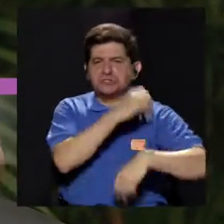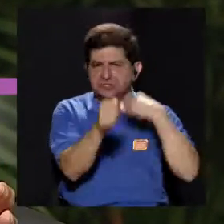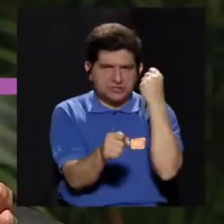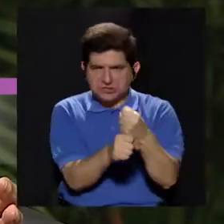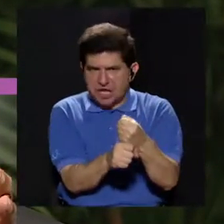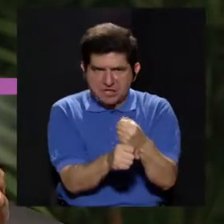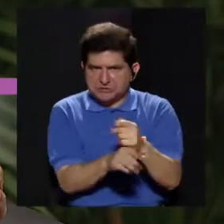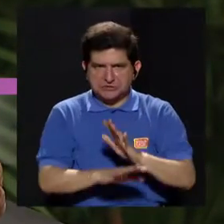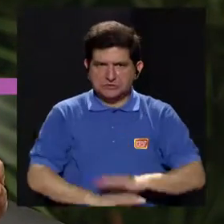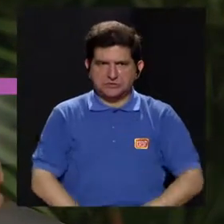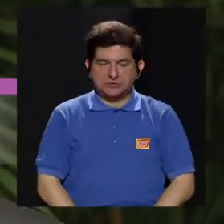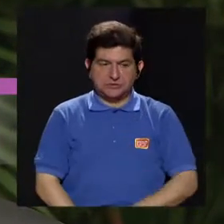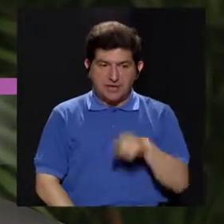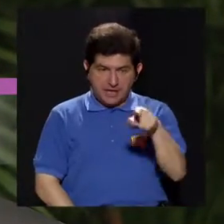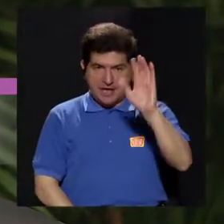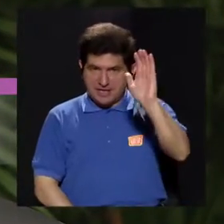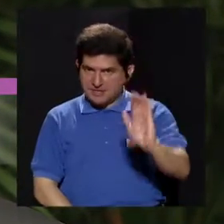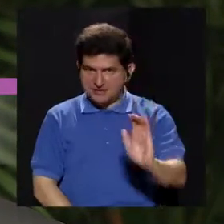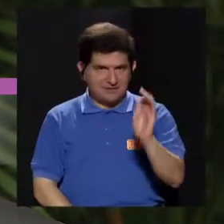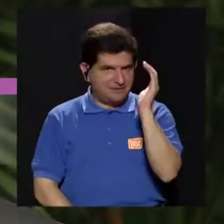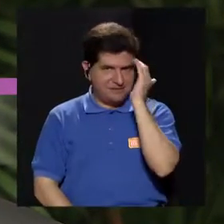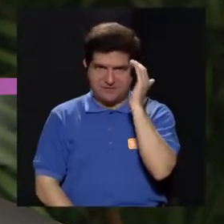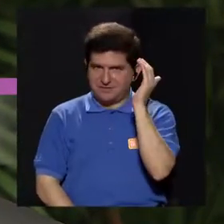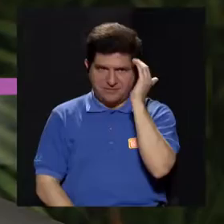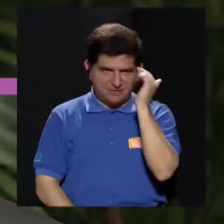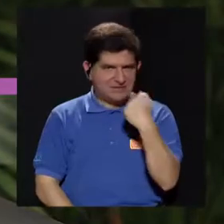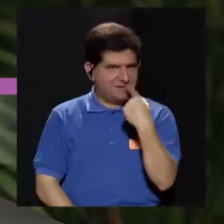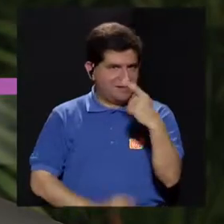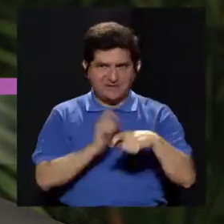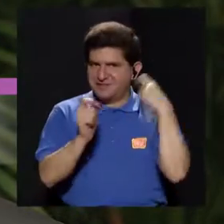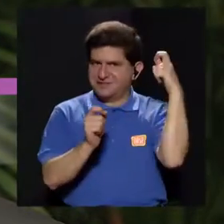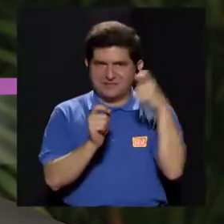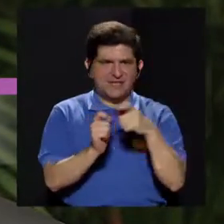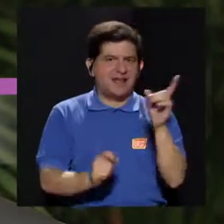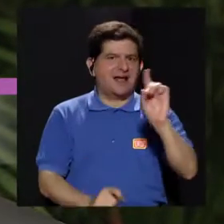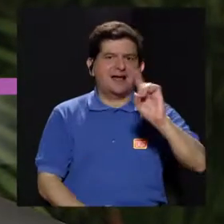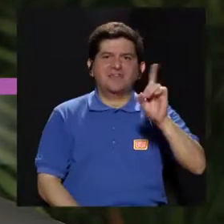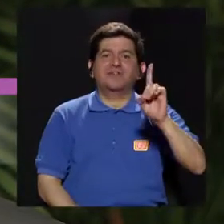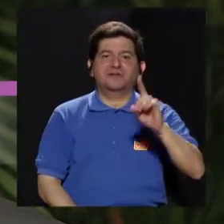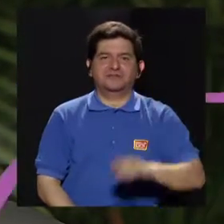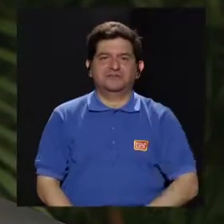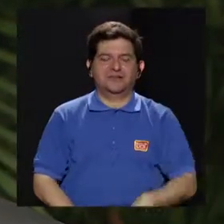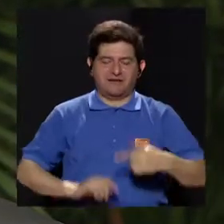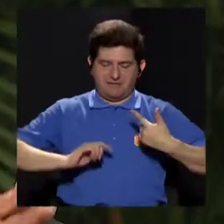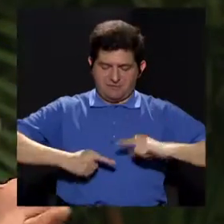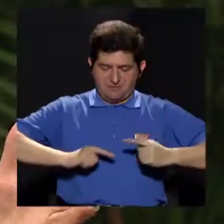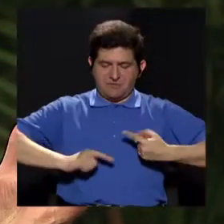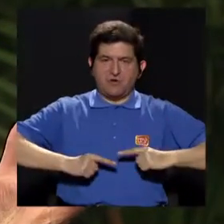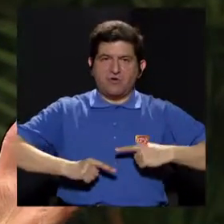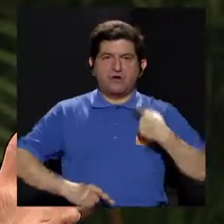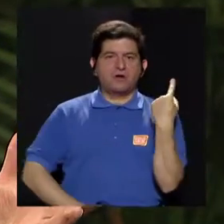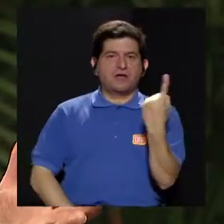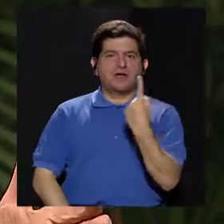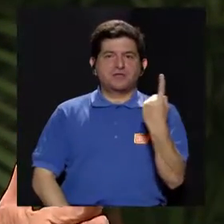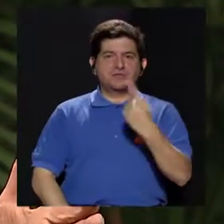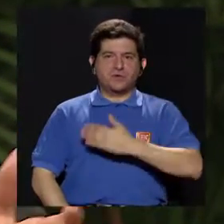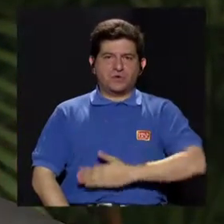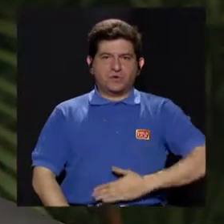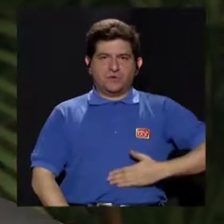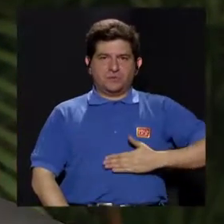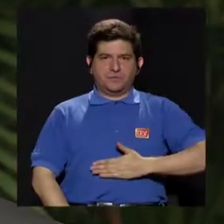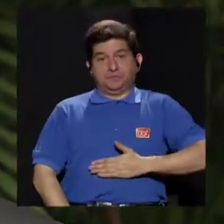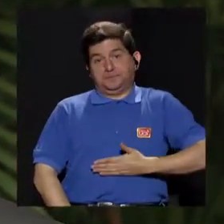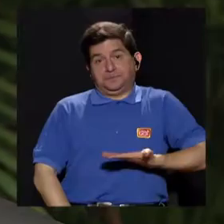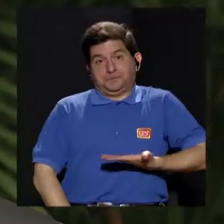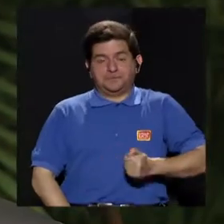6 años, ese niño no sabe decir exactamente dónde le duele, entonces es solo el abdomen,